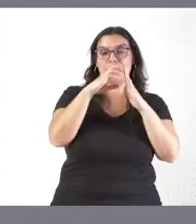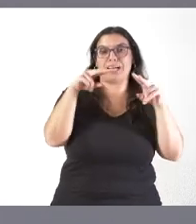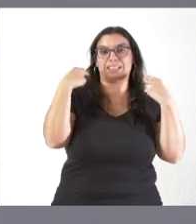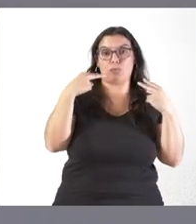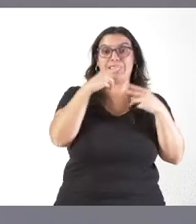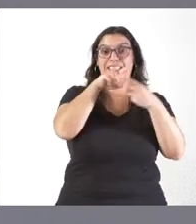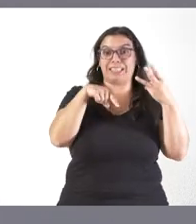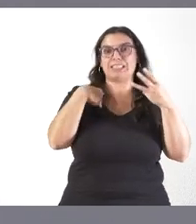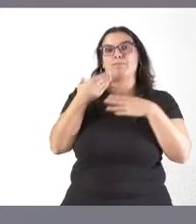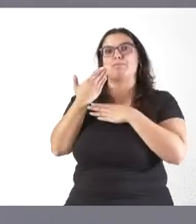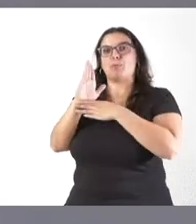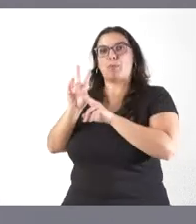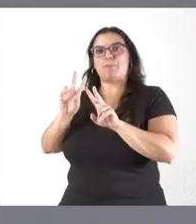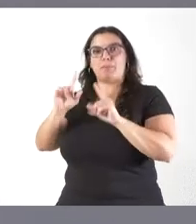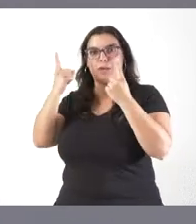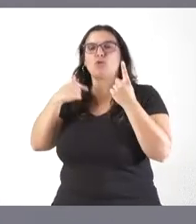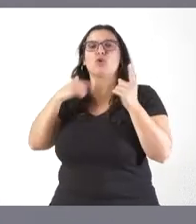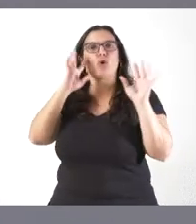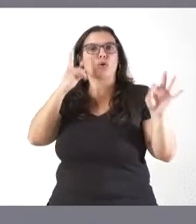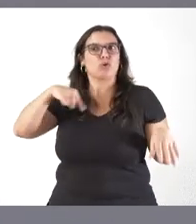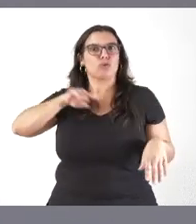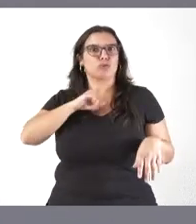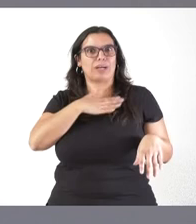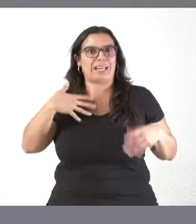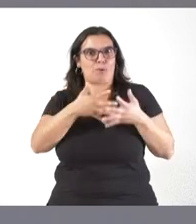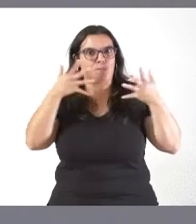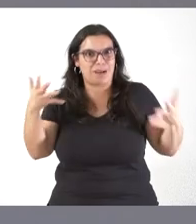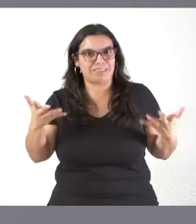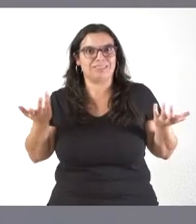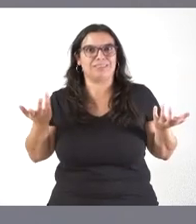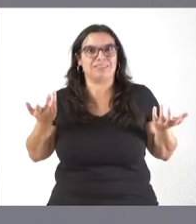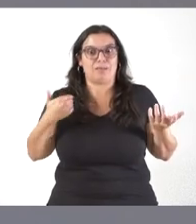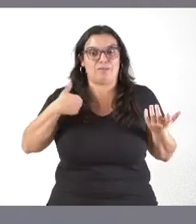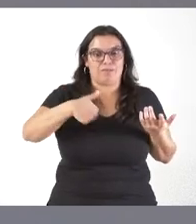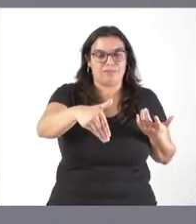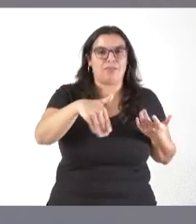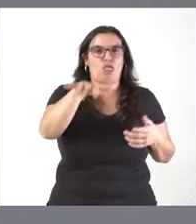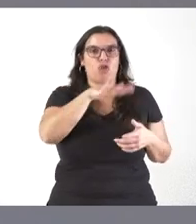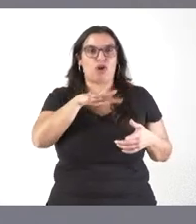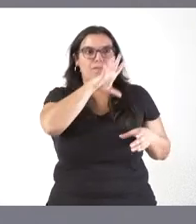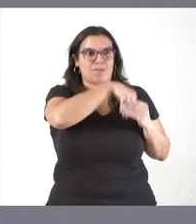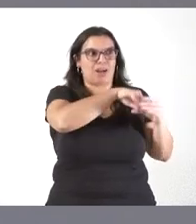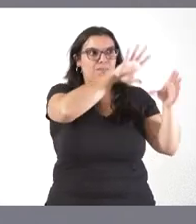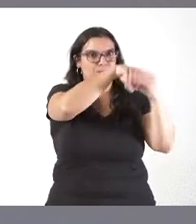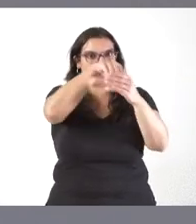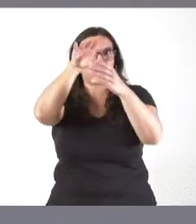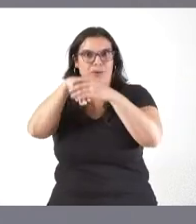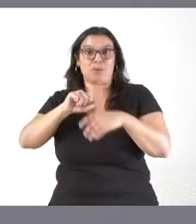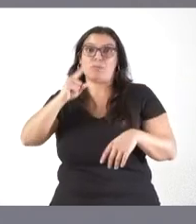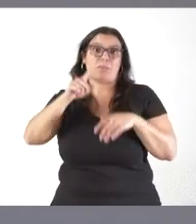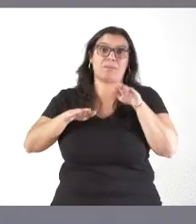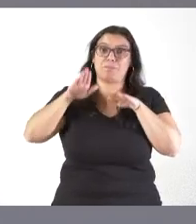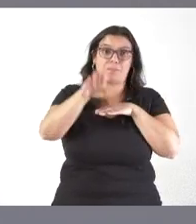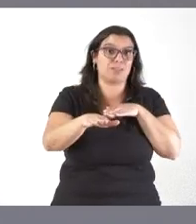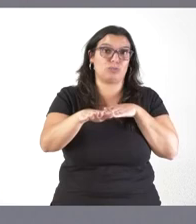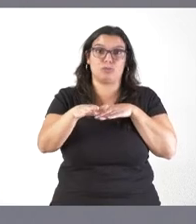nosotros lógicamente queremos extender paso sucesivos a otras zonas había que dar un primer paso que era